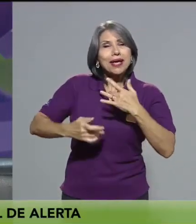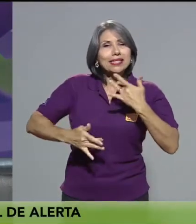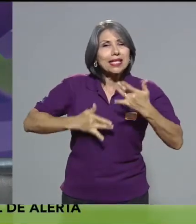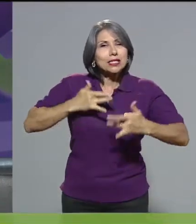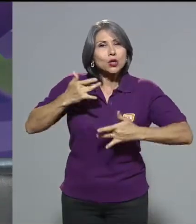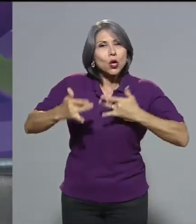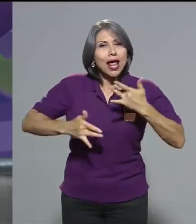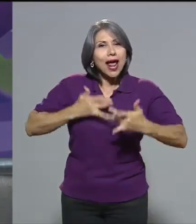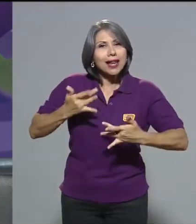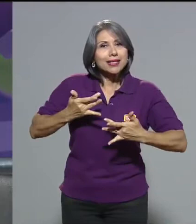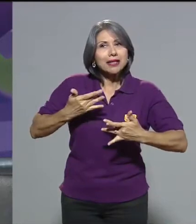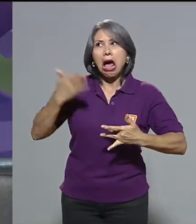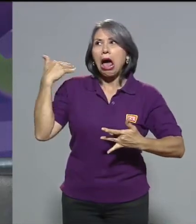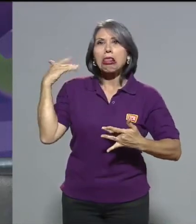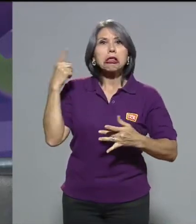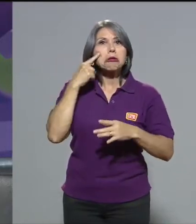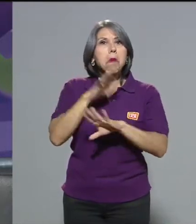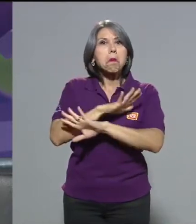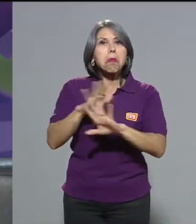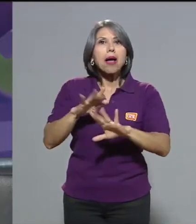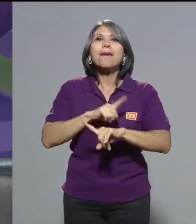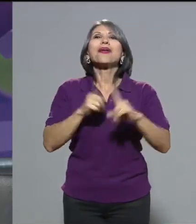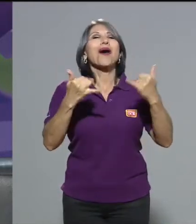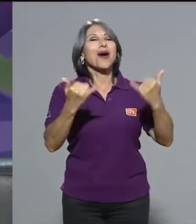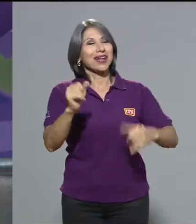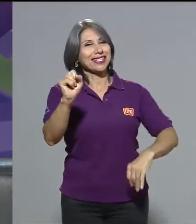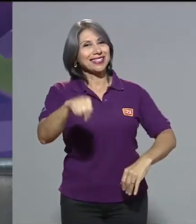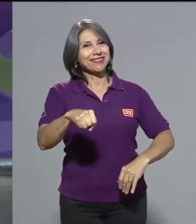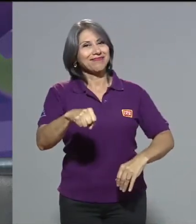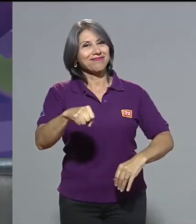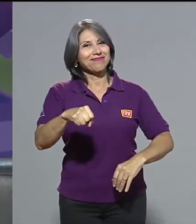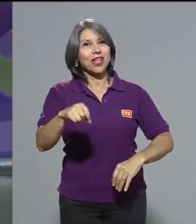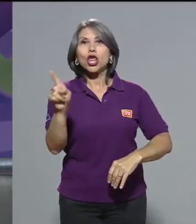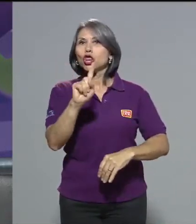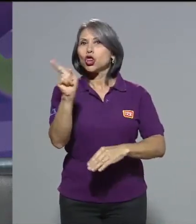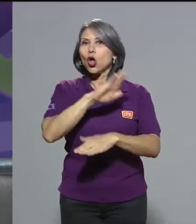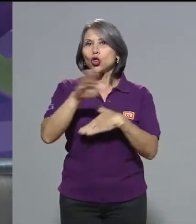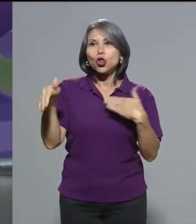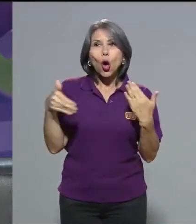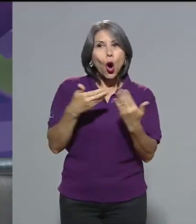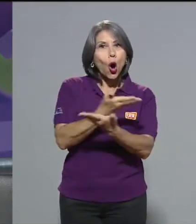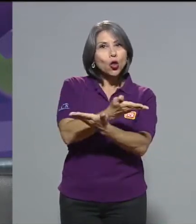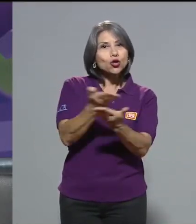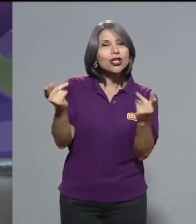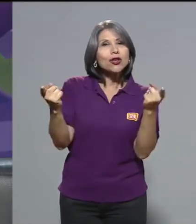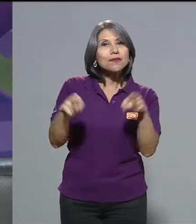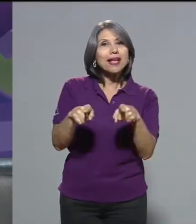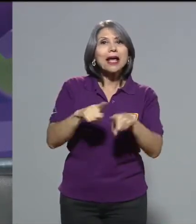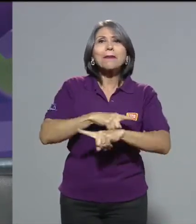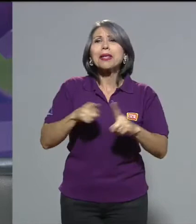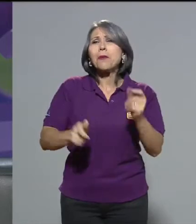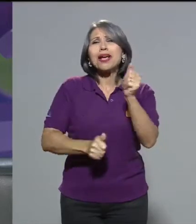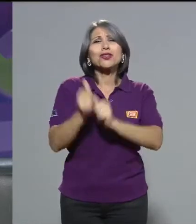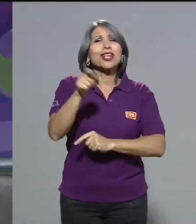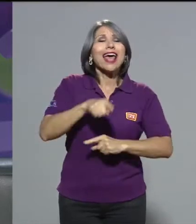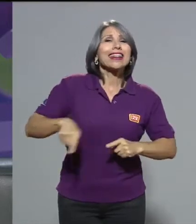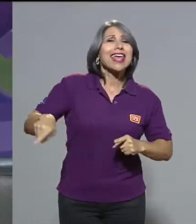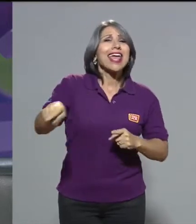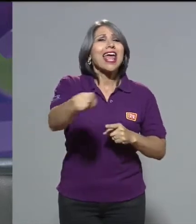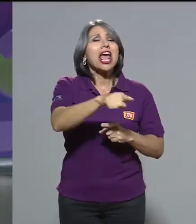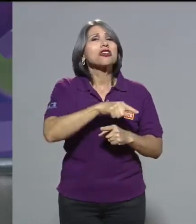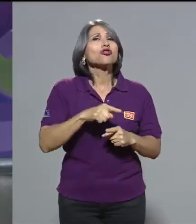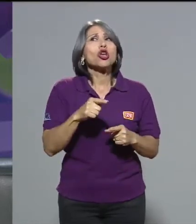el manual es una característica básica. No todos tienen, pero una gran mayoría son o hipersensibles o